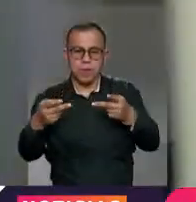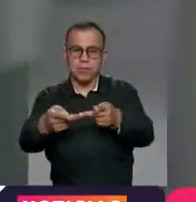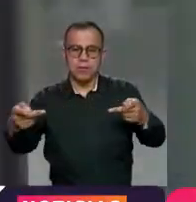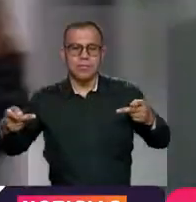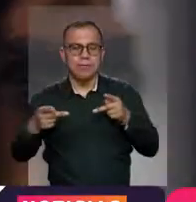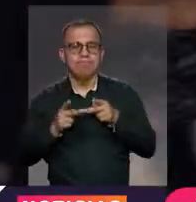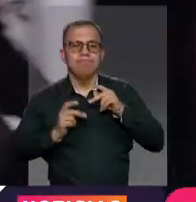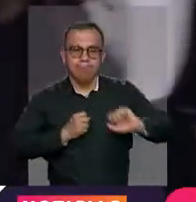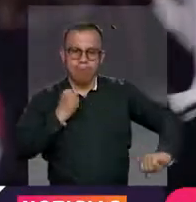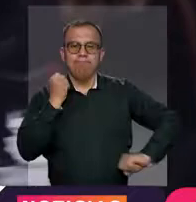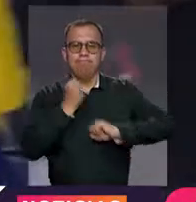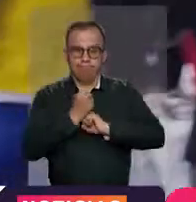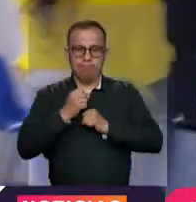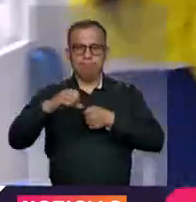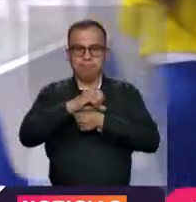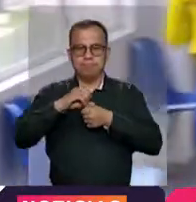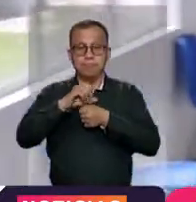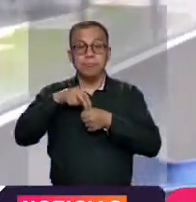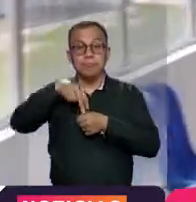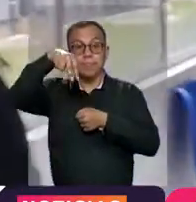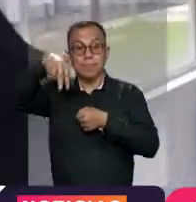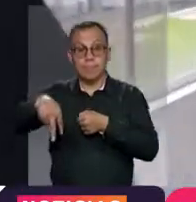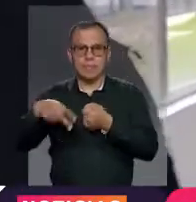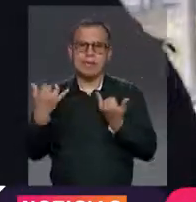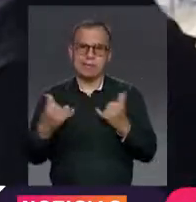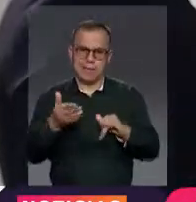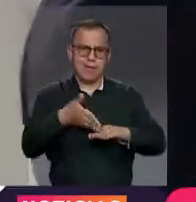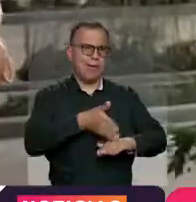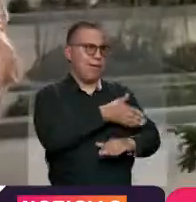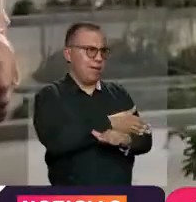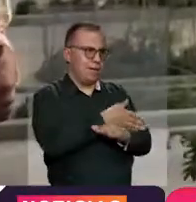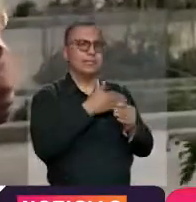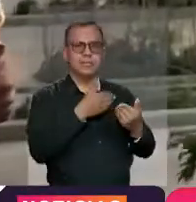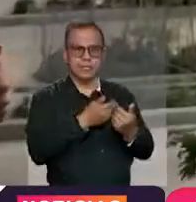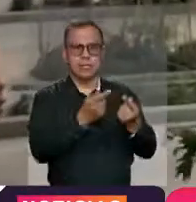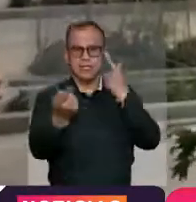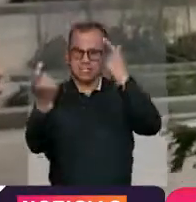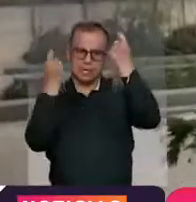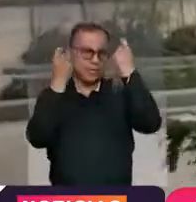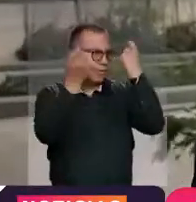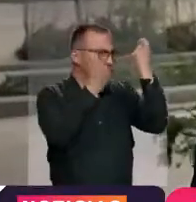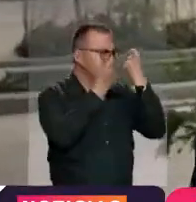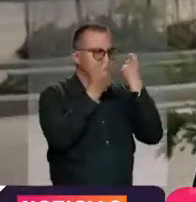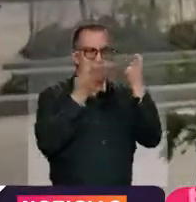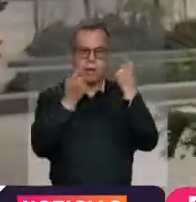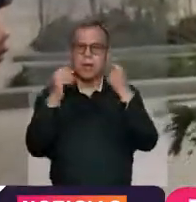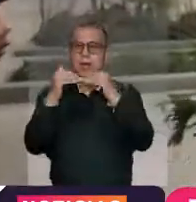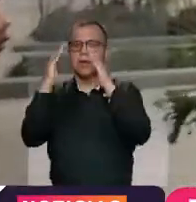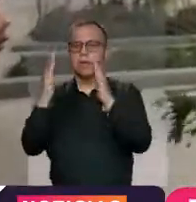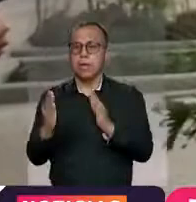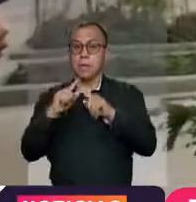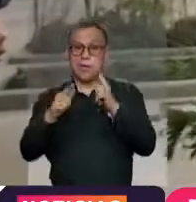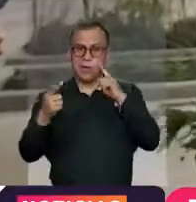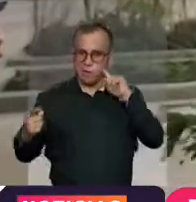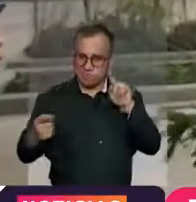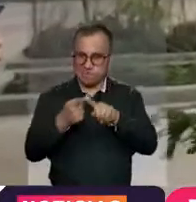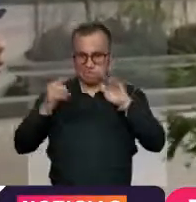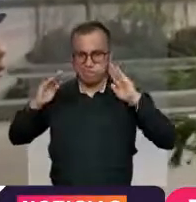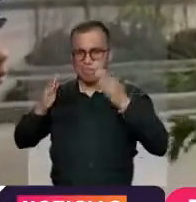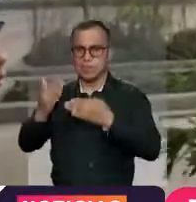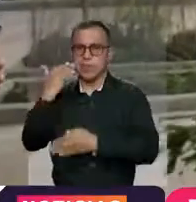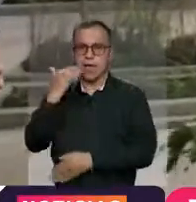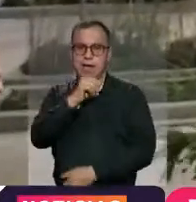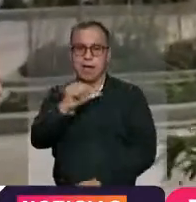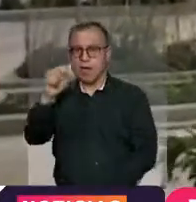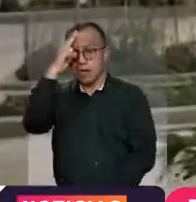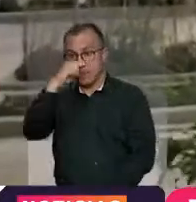es un apoyo al trabajo ciudadano. Pues que ya teníamos la Casa de Justicia con varias estrategias, pero realmente esta es directa a la atención en mujeres y